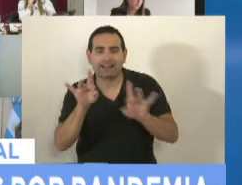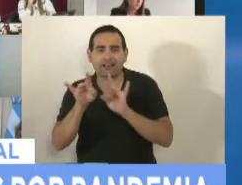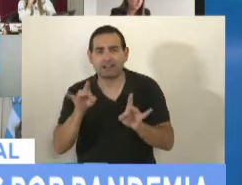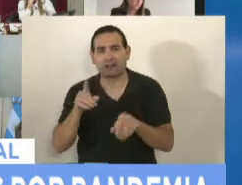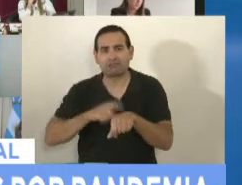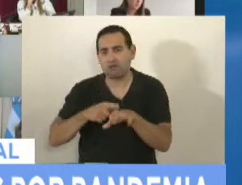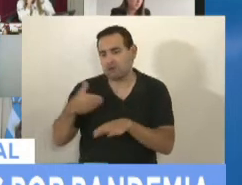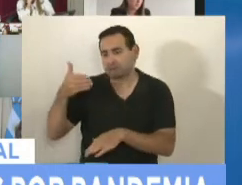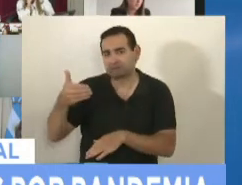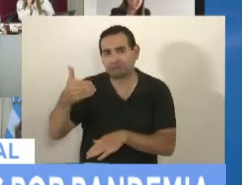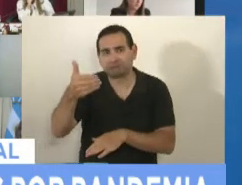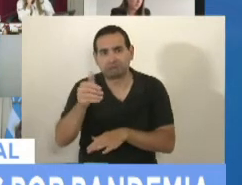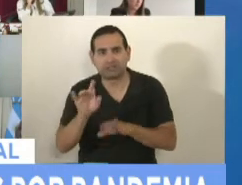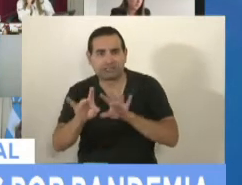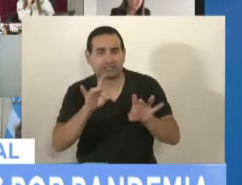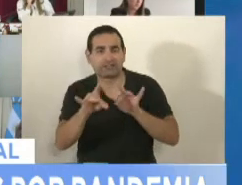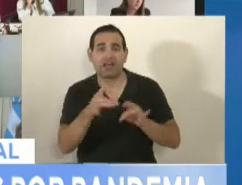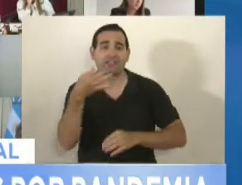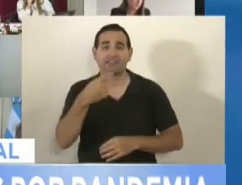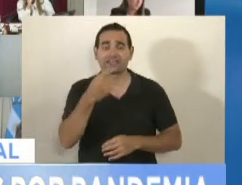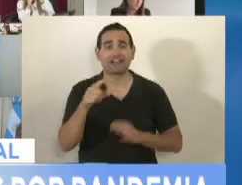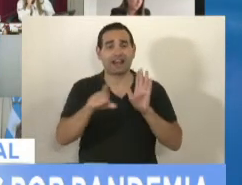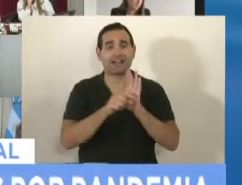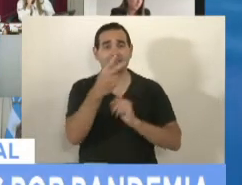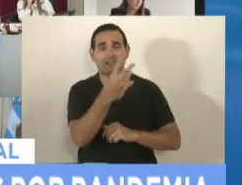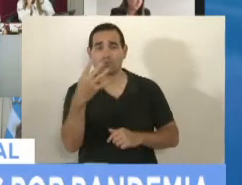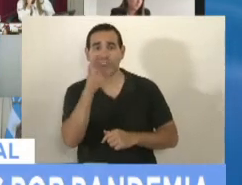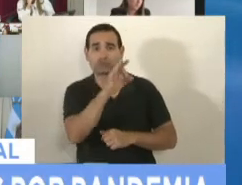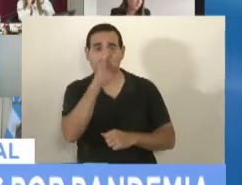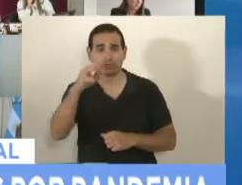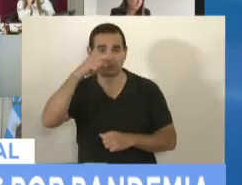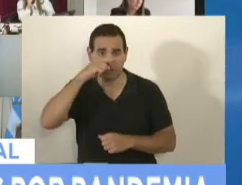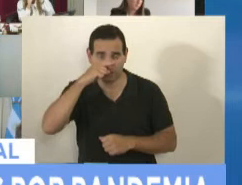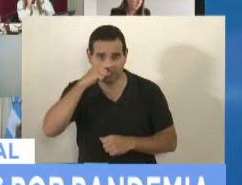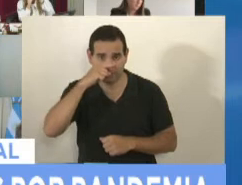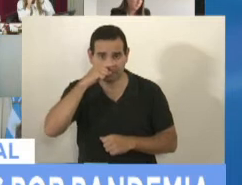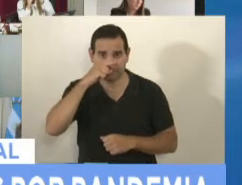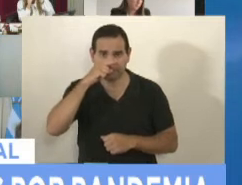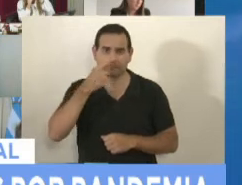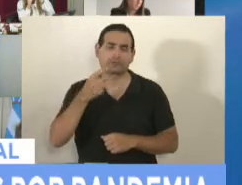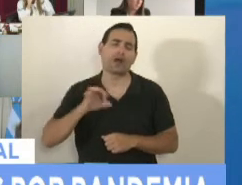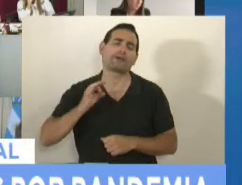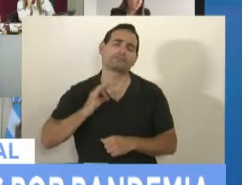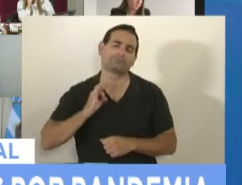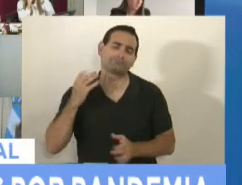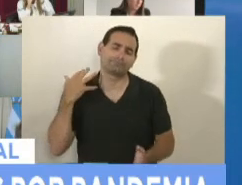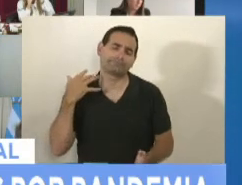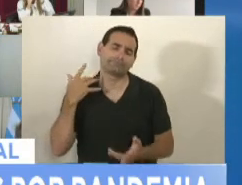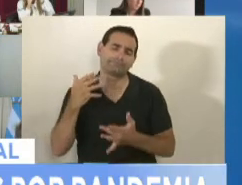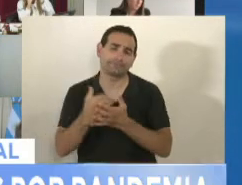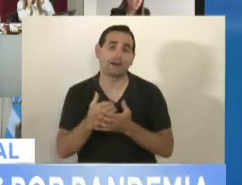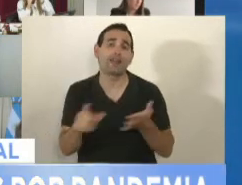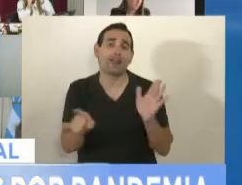periódicamente. Debemos decir que la ley 24.007, que después de muchos años